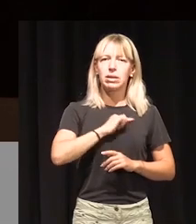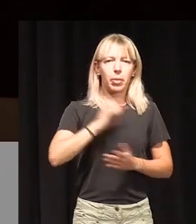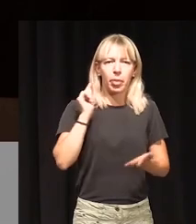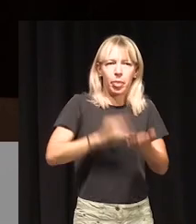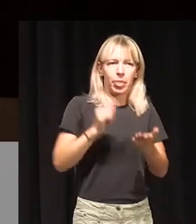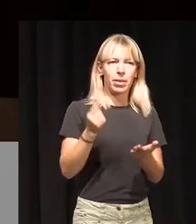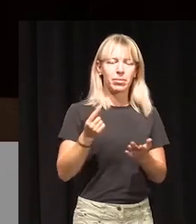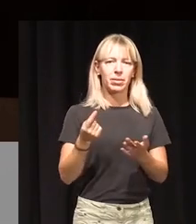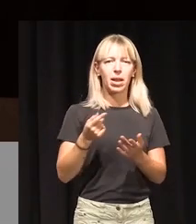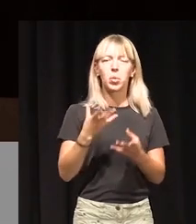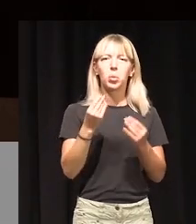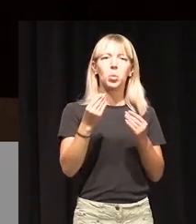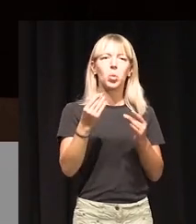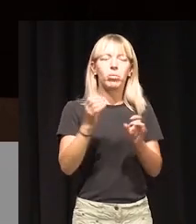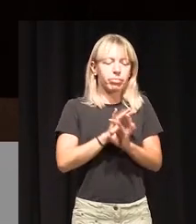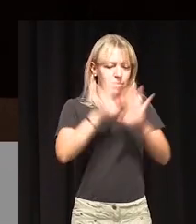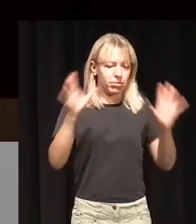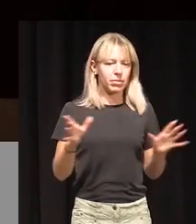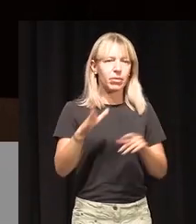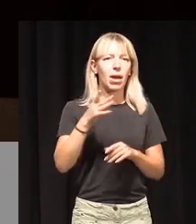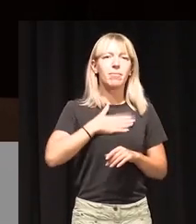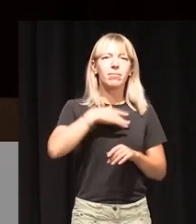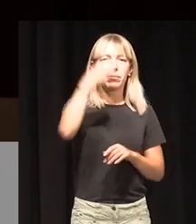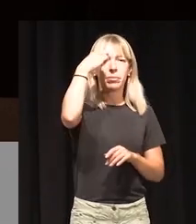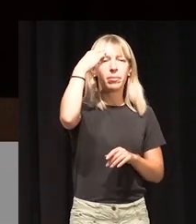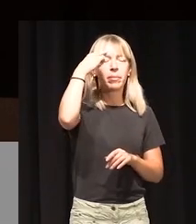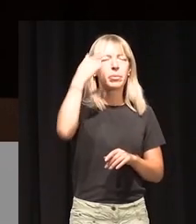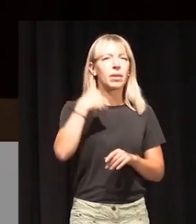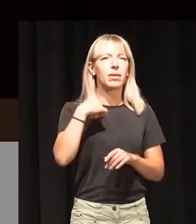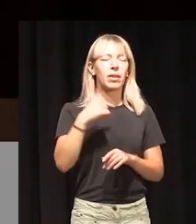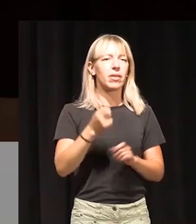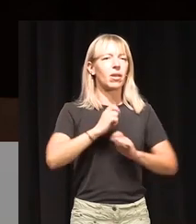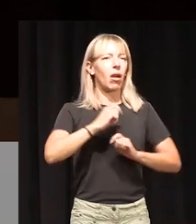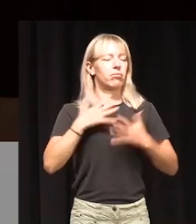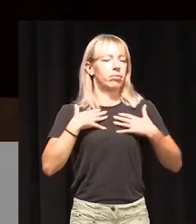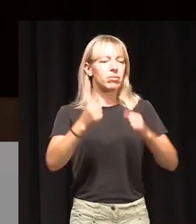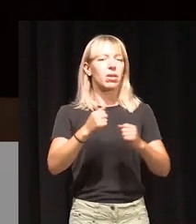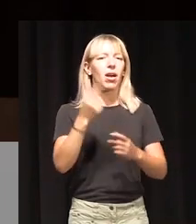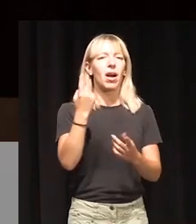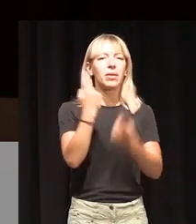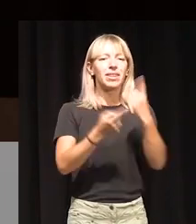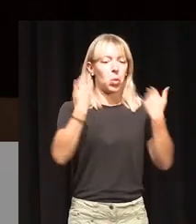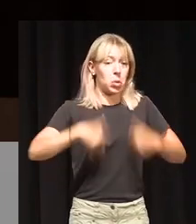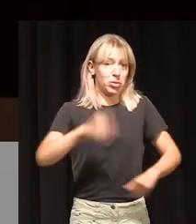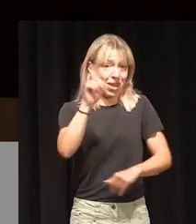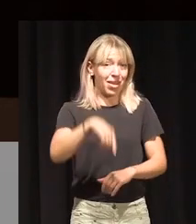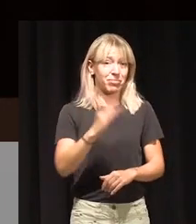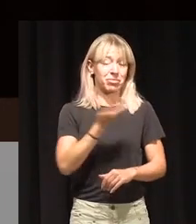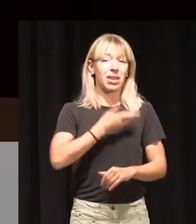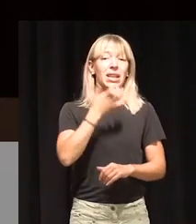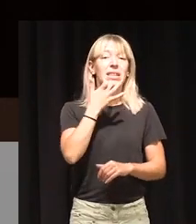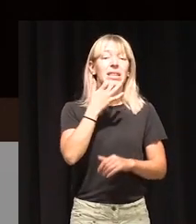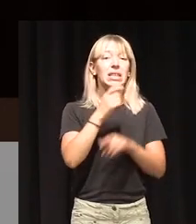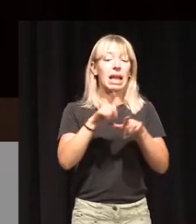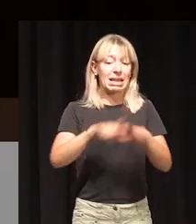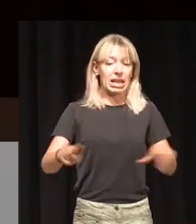inmediato y muy, muy evidente en mi mente, un efecto sanador y muchas veces en mi cuerpo también. Cuando me subo a un